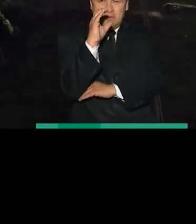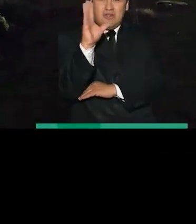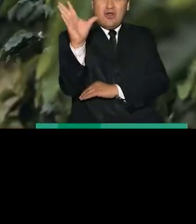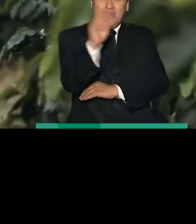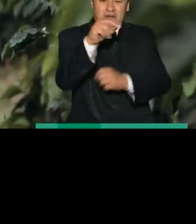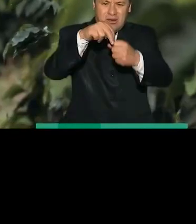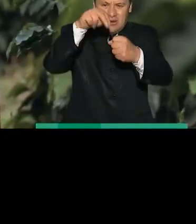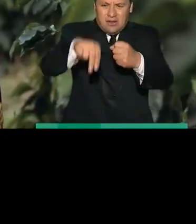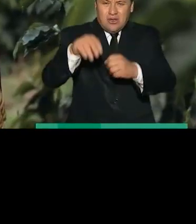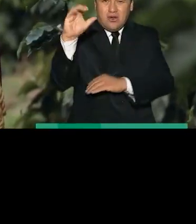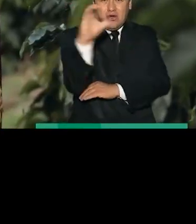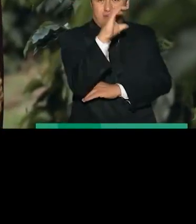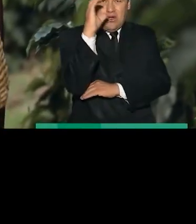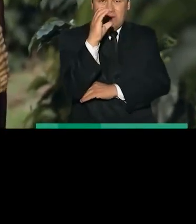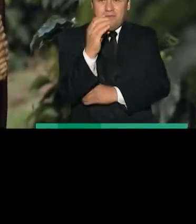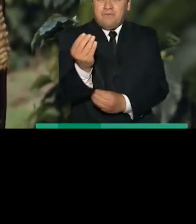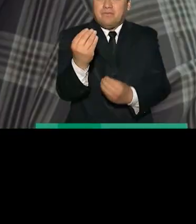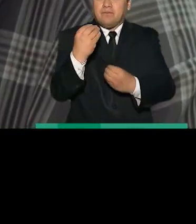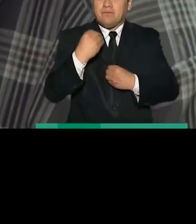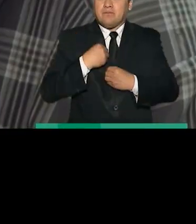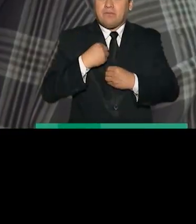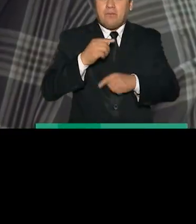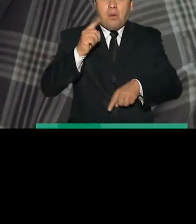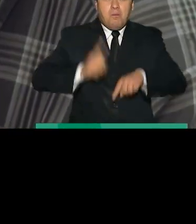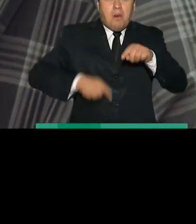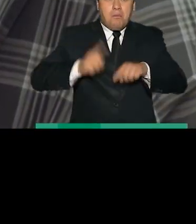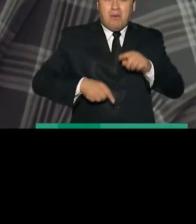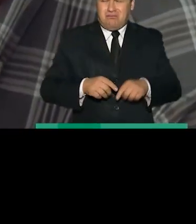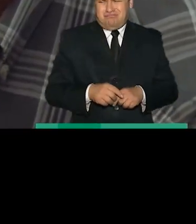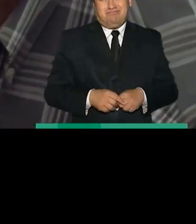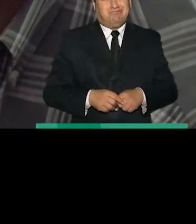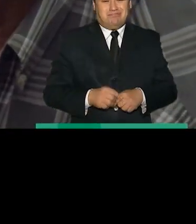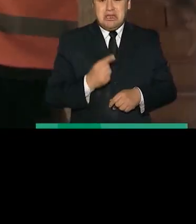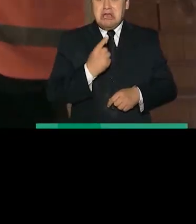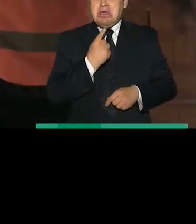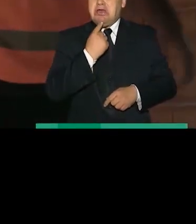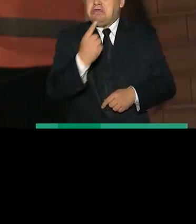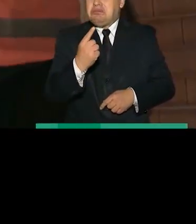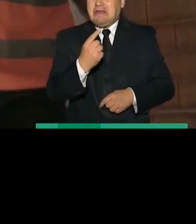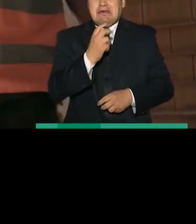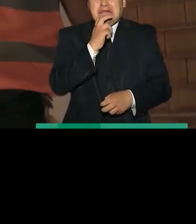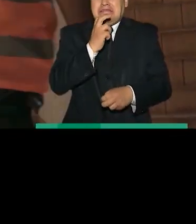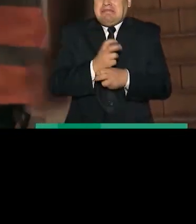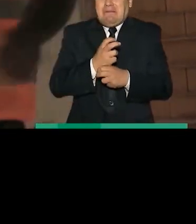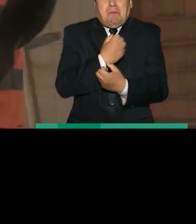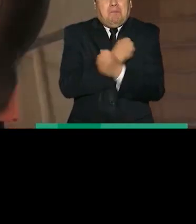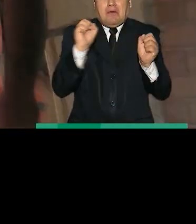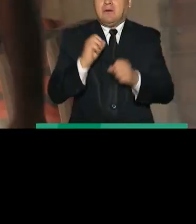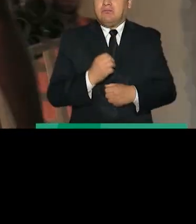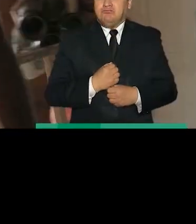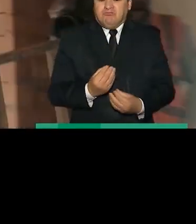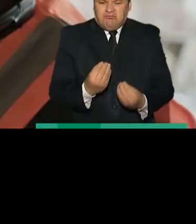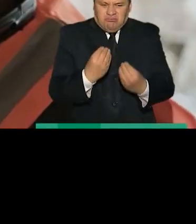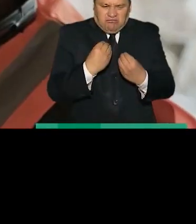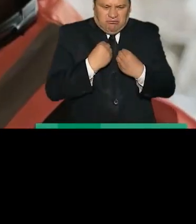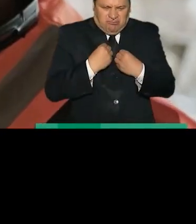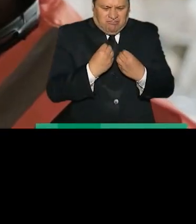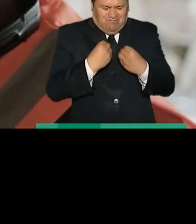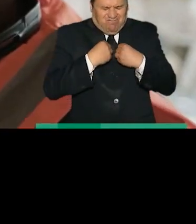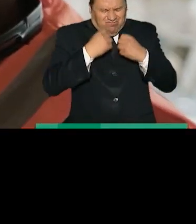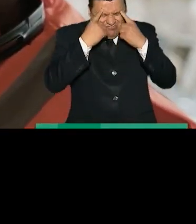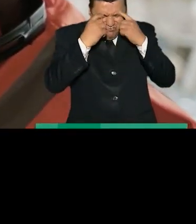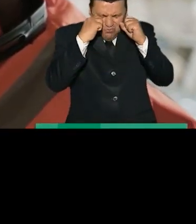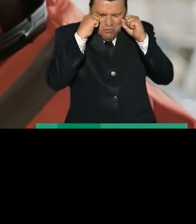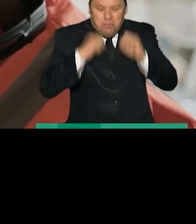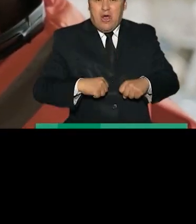A Colombia, a los colombianos, no nos queda nada grande. Cuando nos dicen que es imposible, más ganas